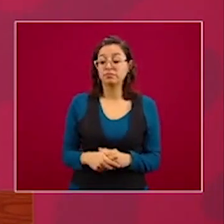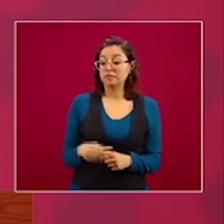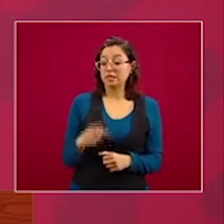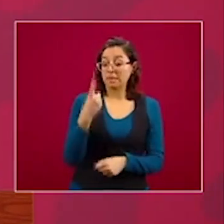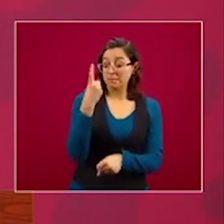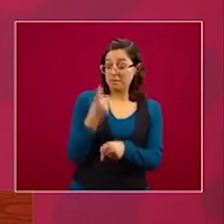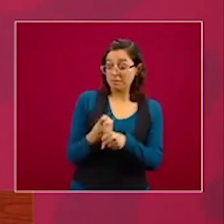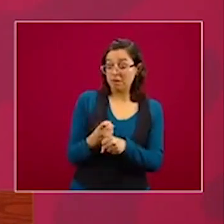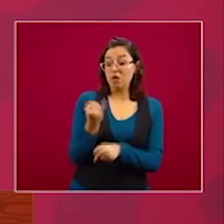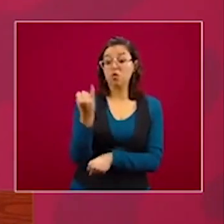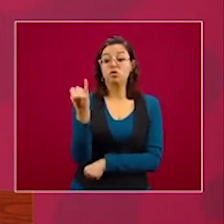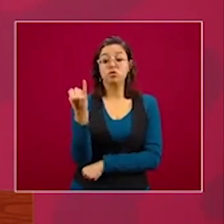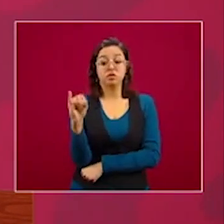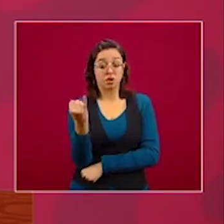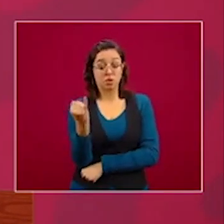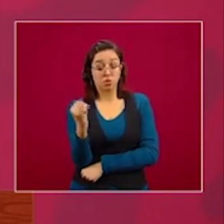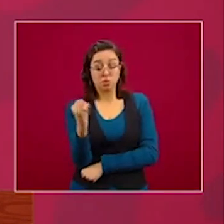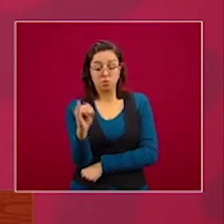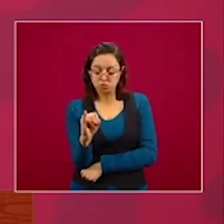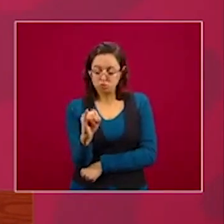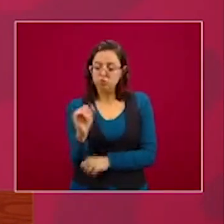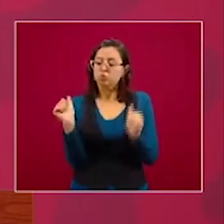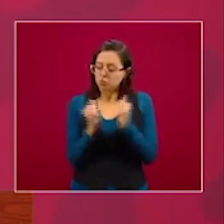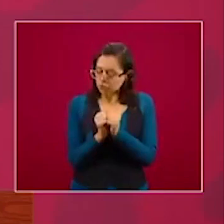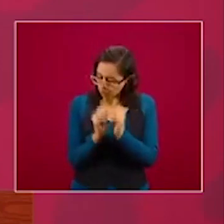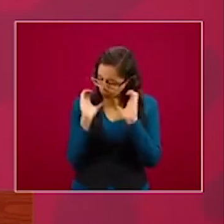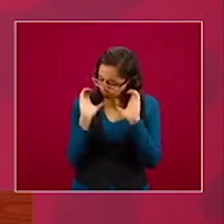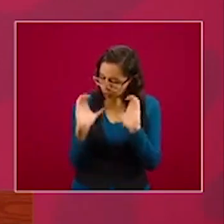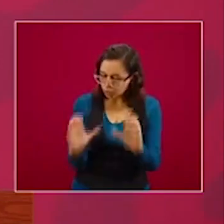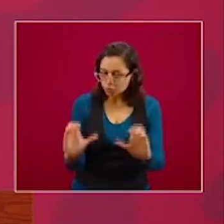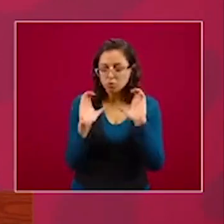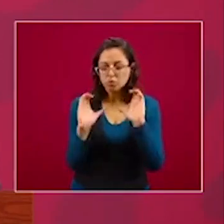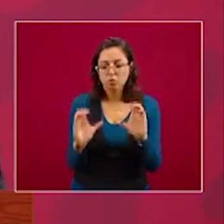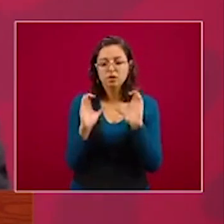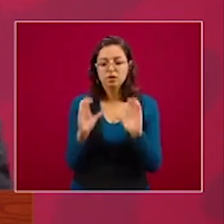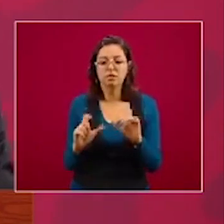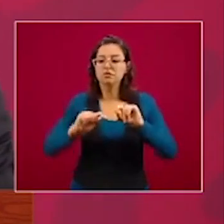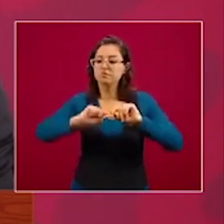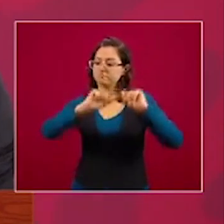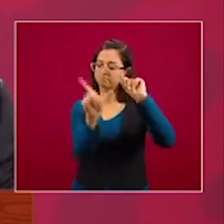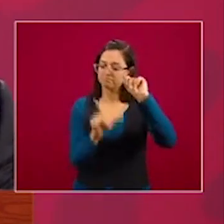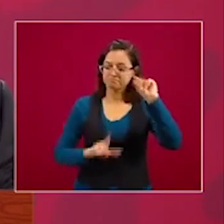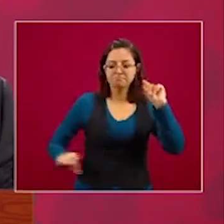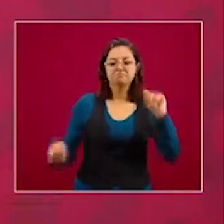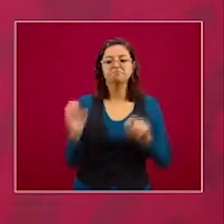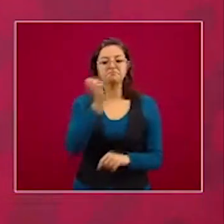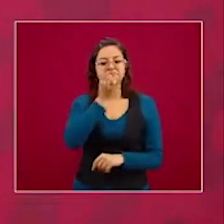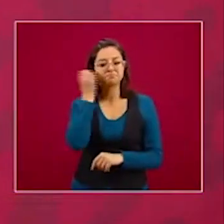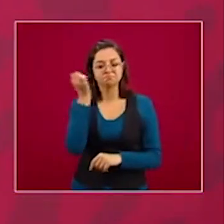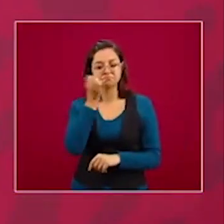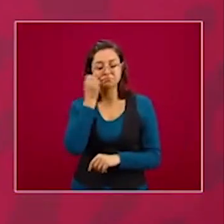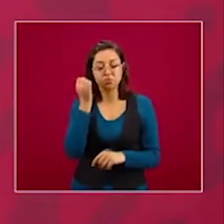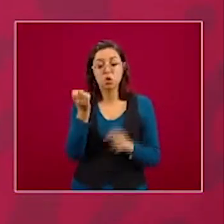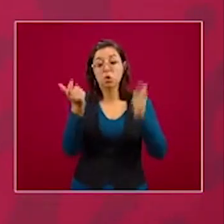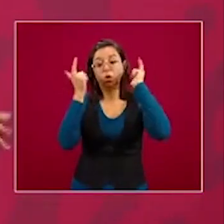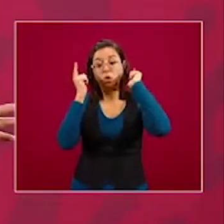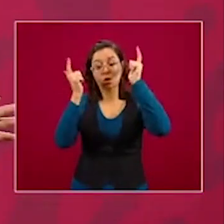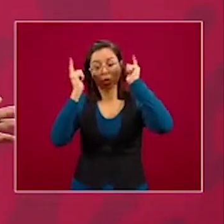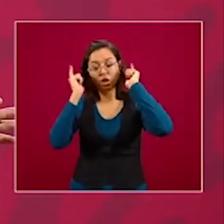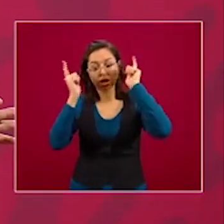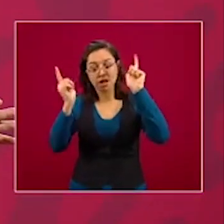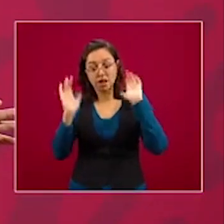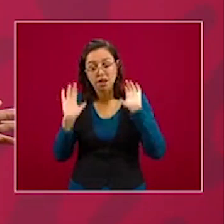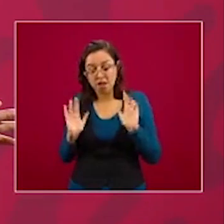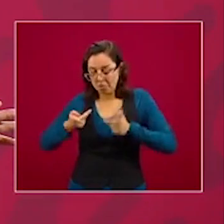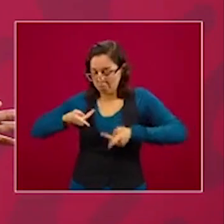junio también, con mucho cuidado, ya lo podamos hacer a nivel nacional. Ese